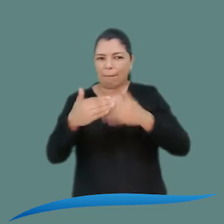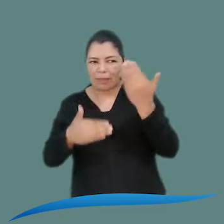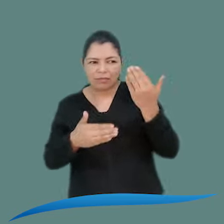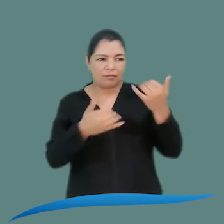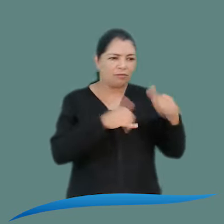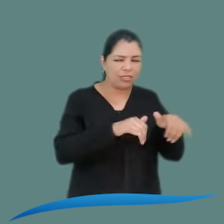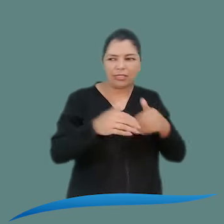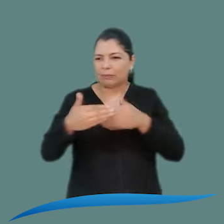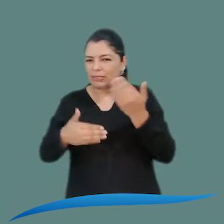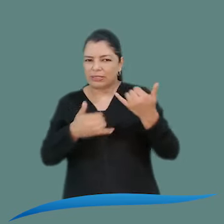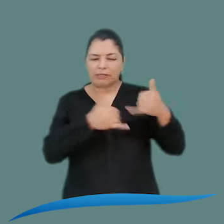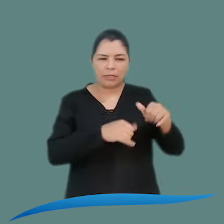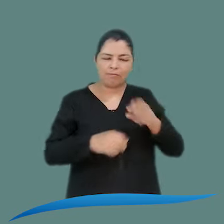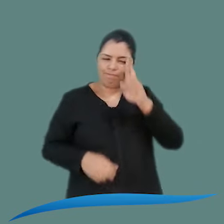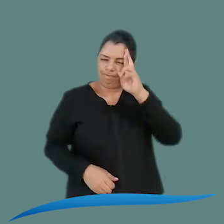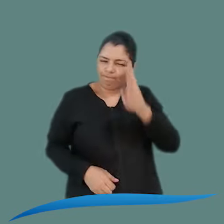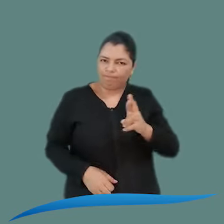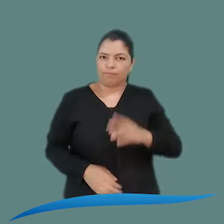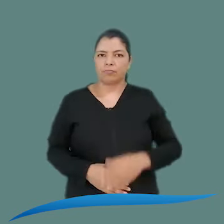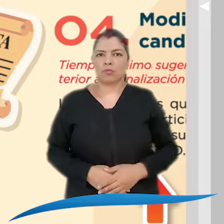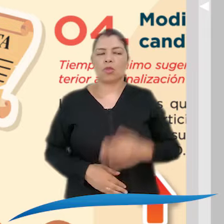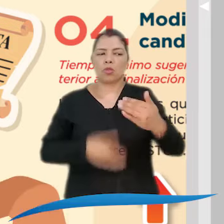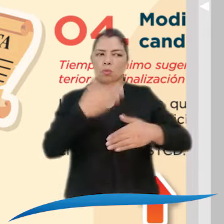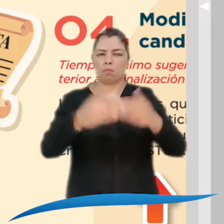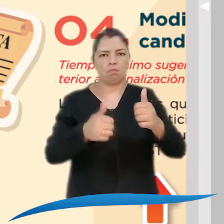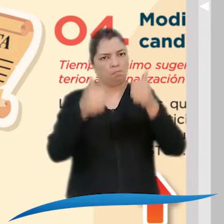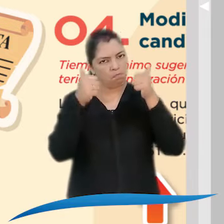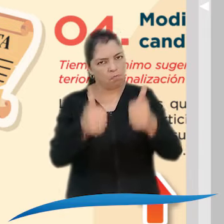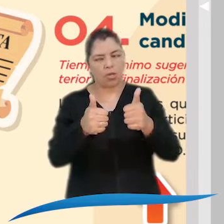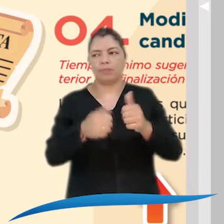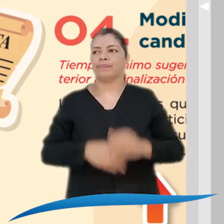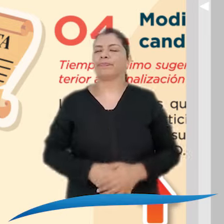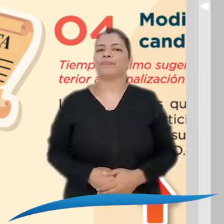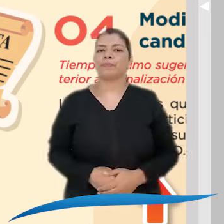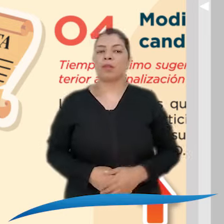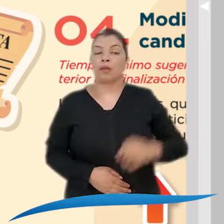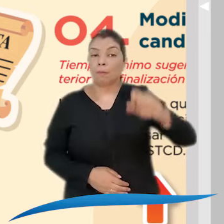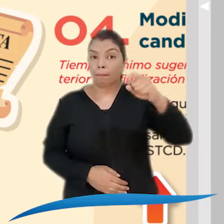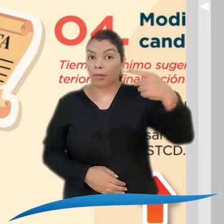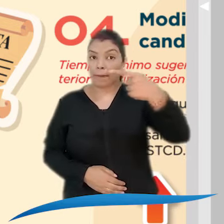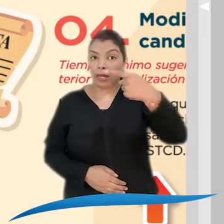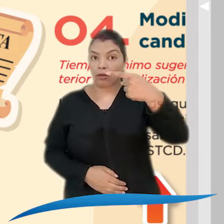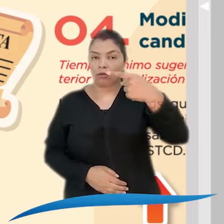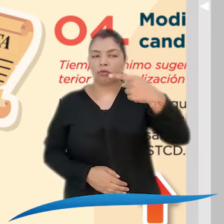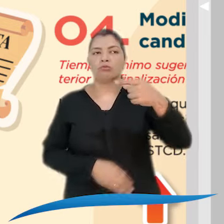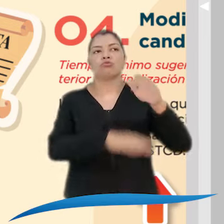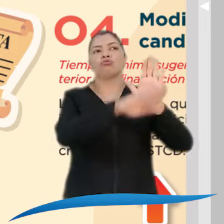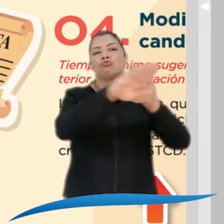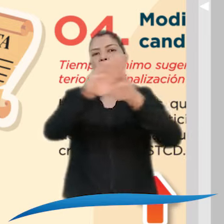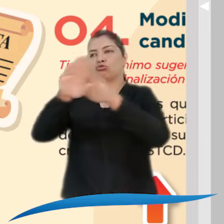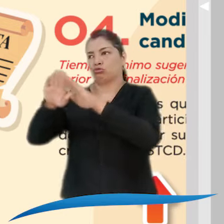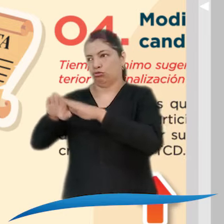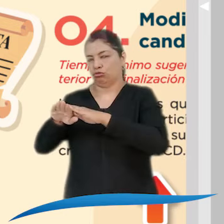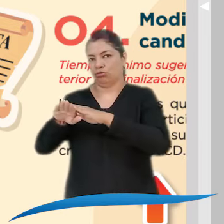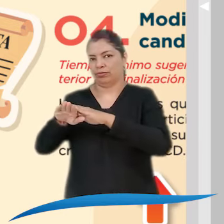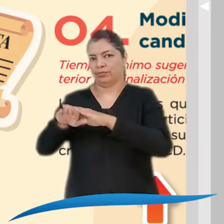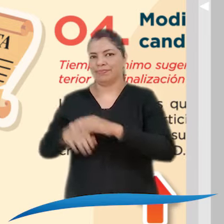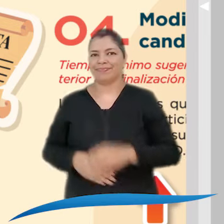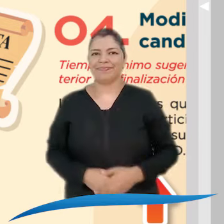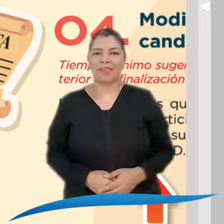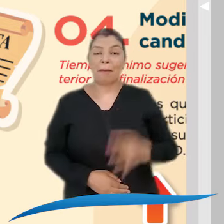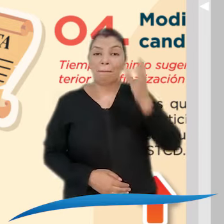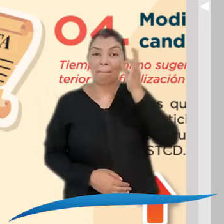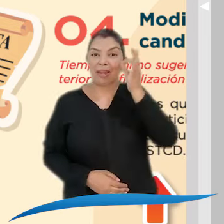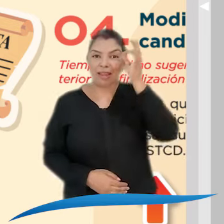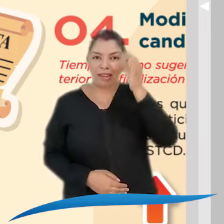cierre. Esto es lo que nos garantiza el éxito. Comencemos entonces con el primer paso, la socialización. Mientras